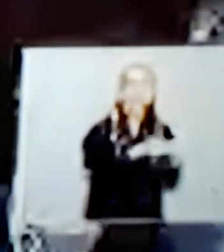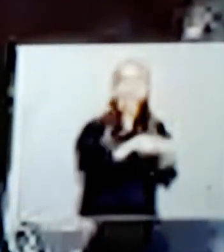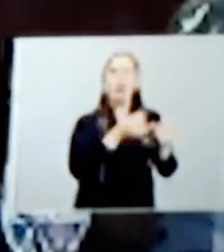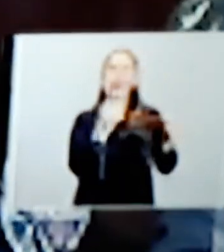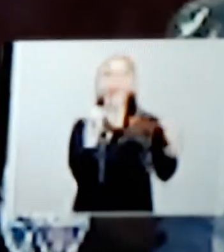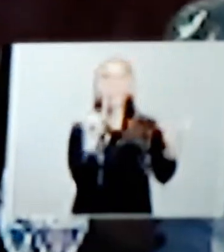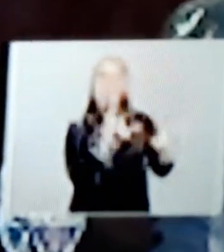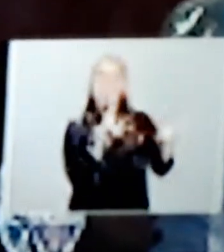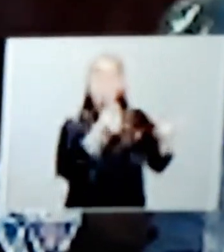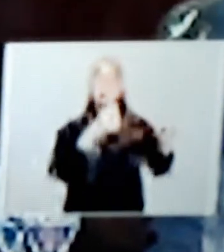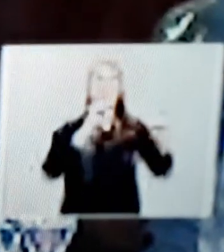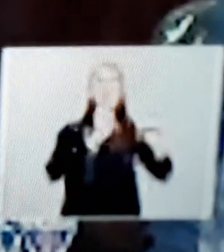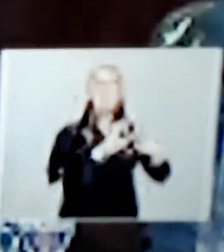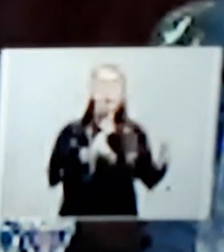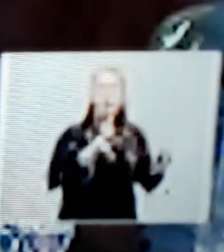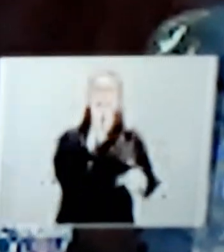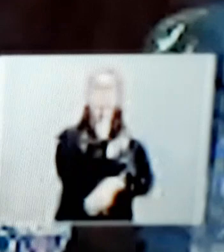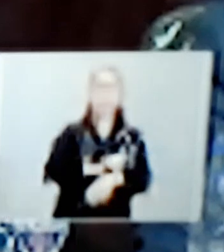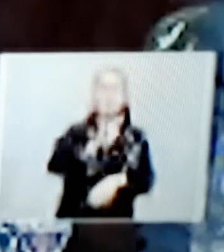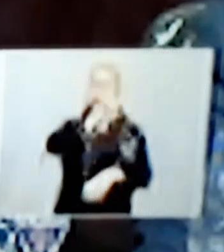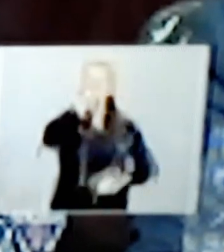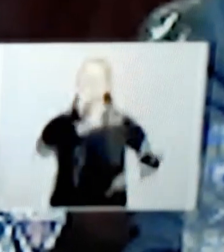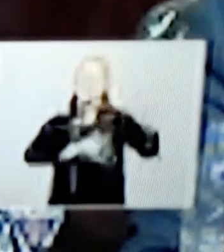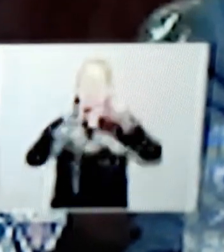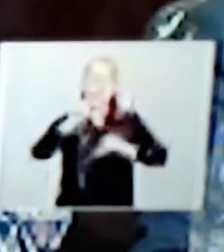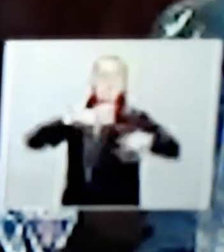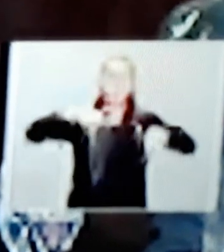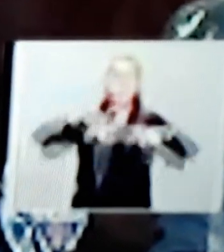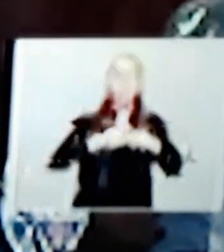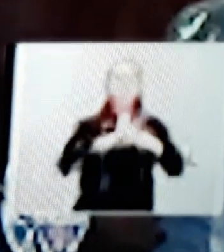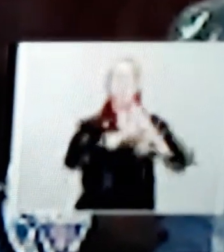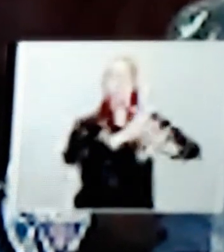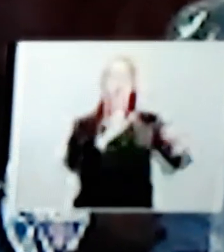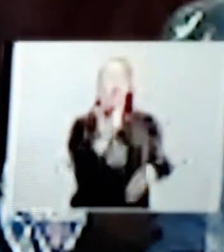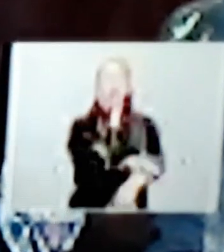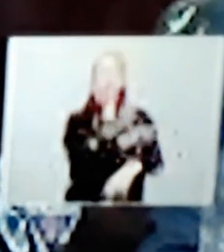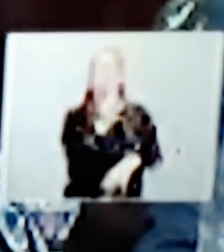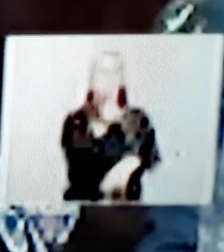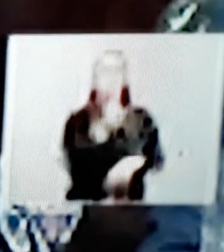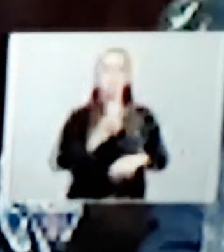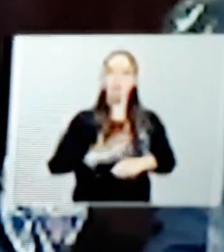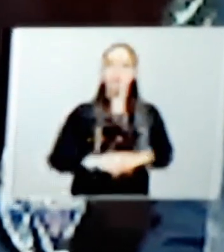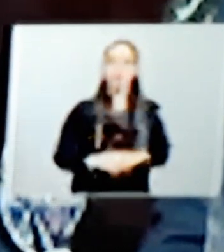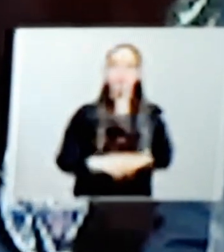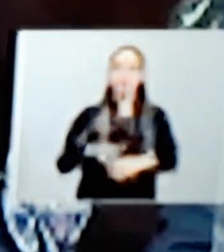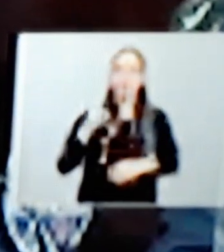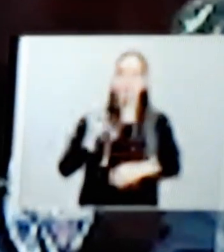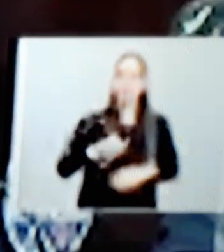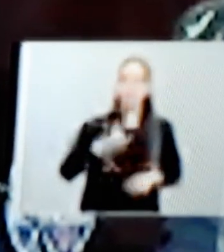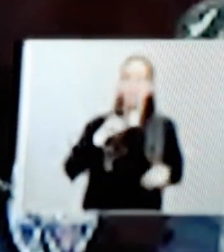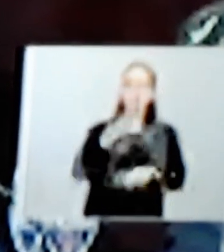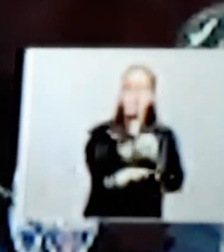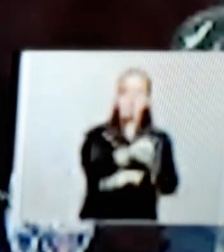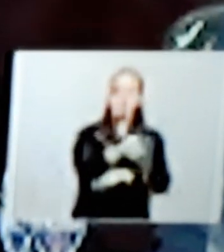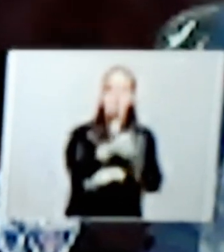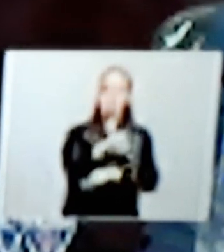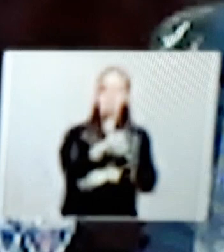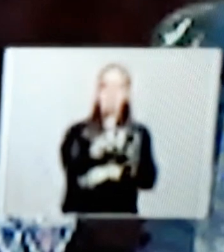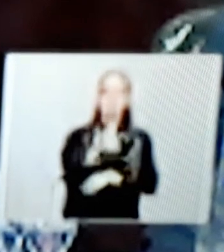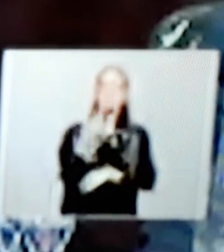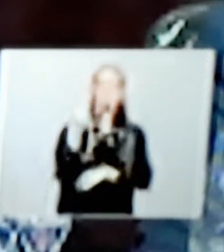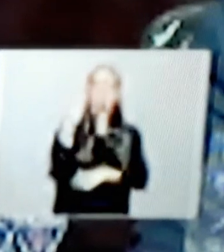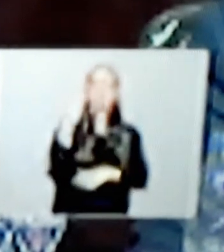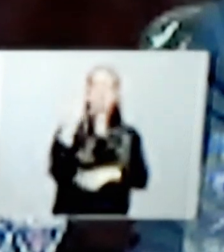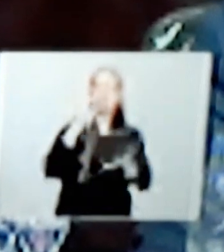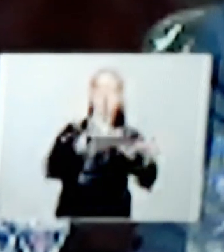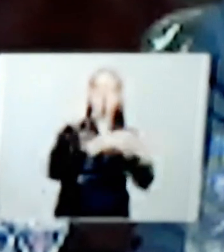del sistema universitario, científico y tecnológico. Además, se atacó y estigmatizó a las dos